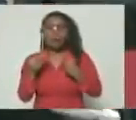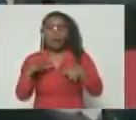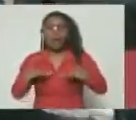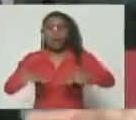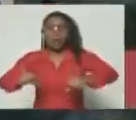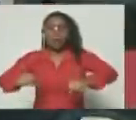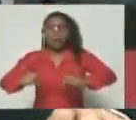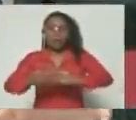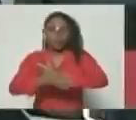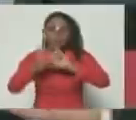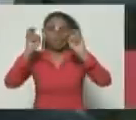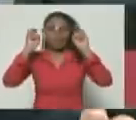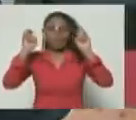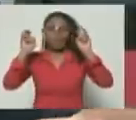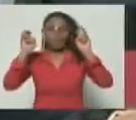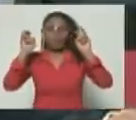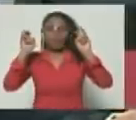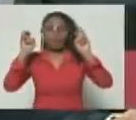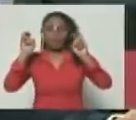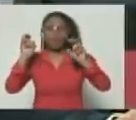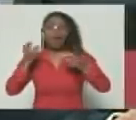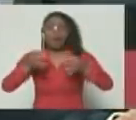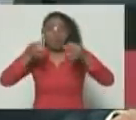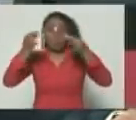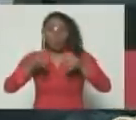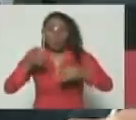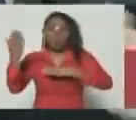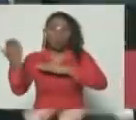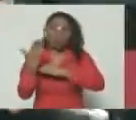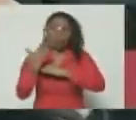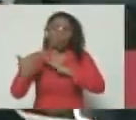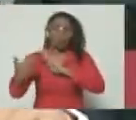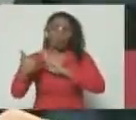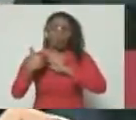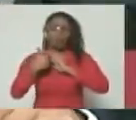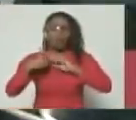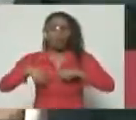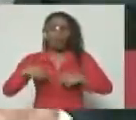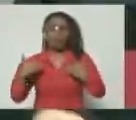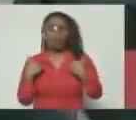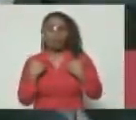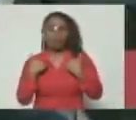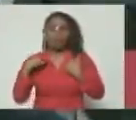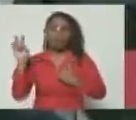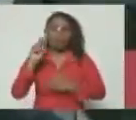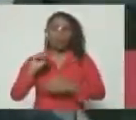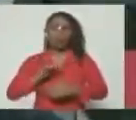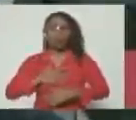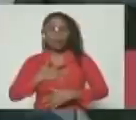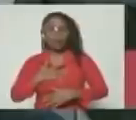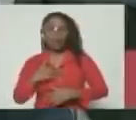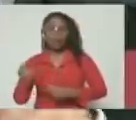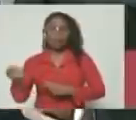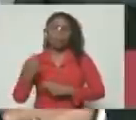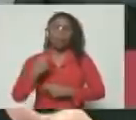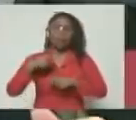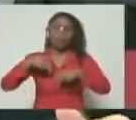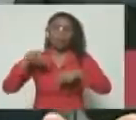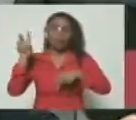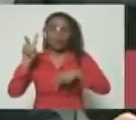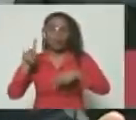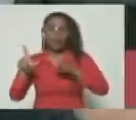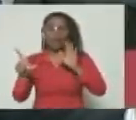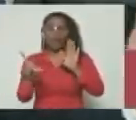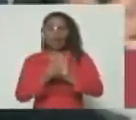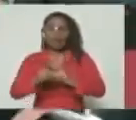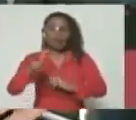el marco de las severísimas, injustas sanciones que sufre Venezuela, puedan ingresar el país. La ley de